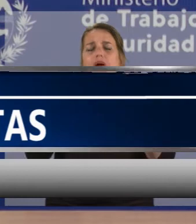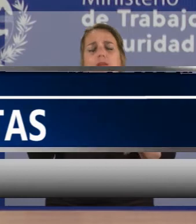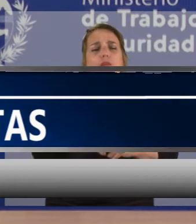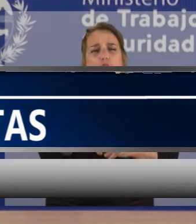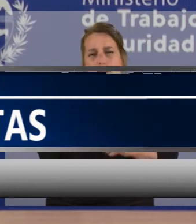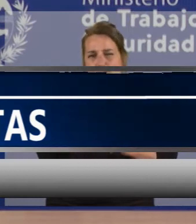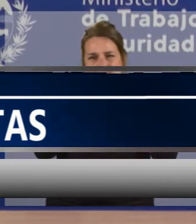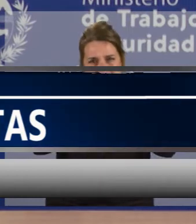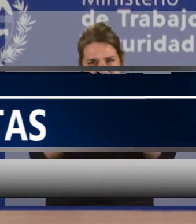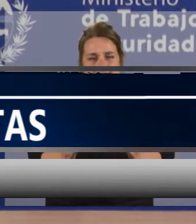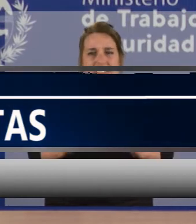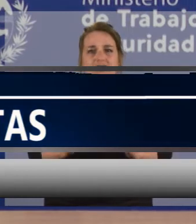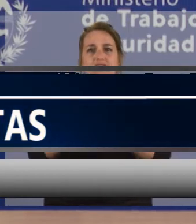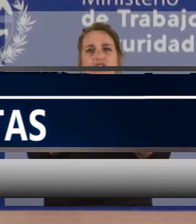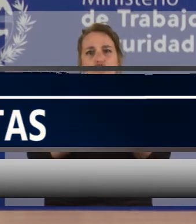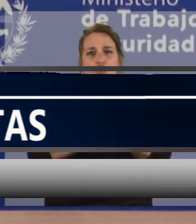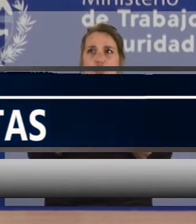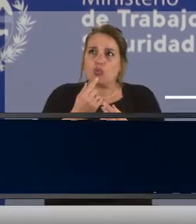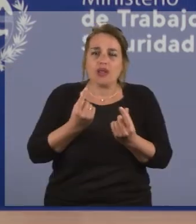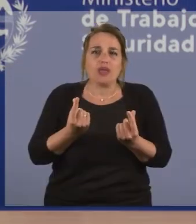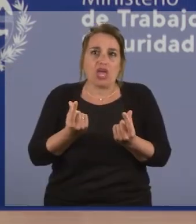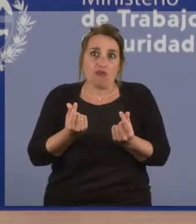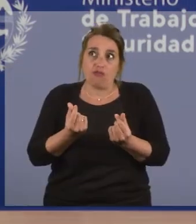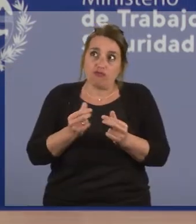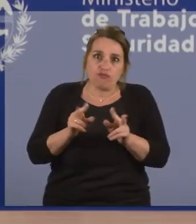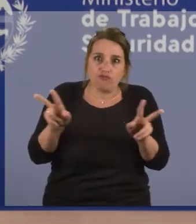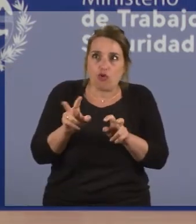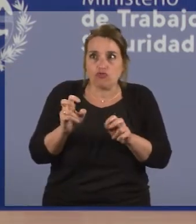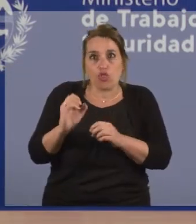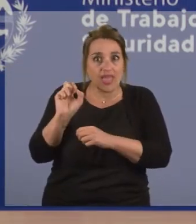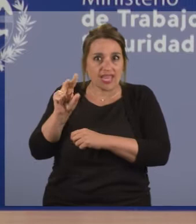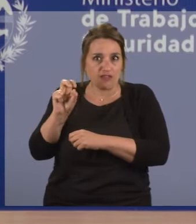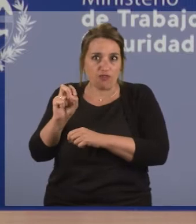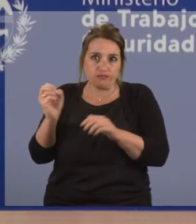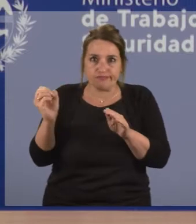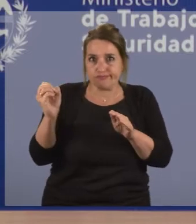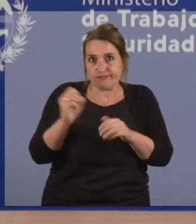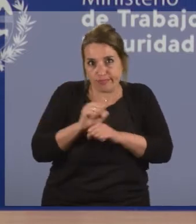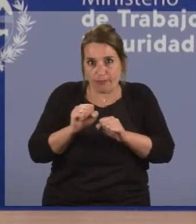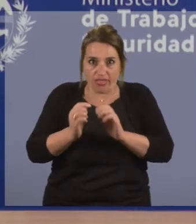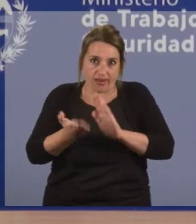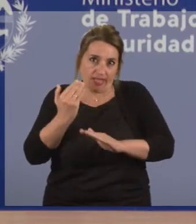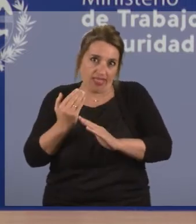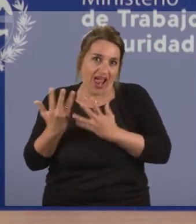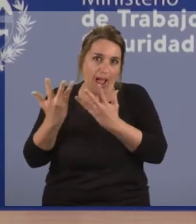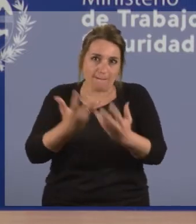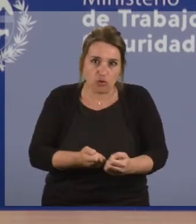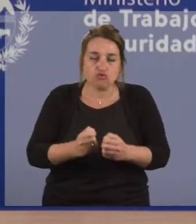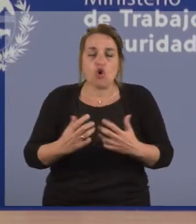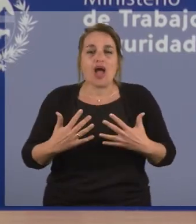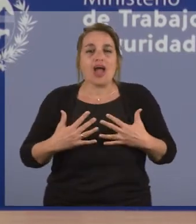importancia y la necesidad de volcar fondos del INEFOP para atender